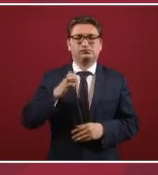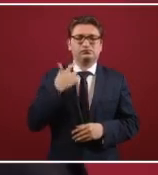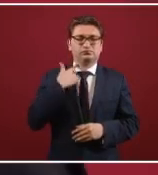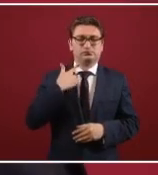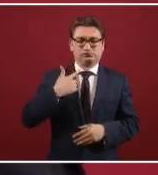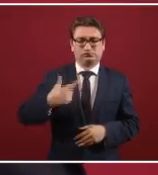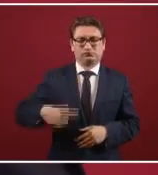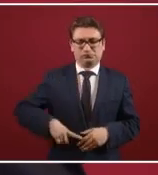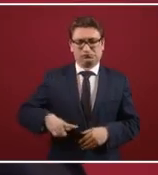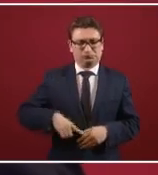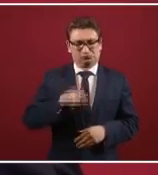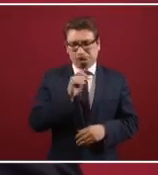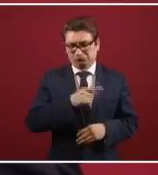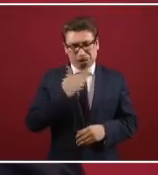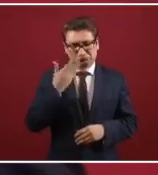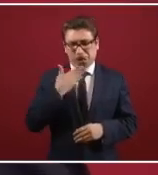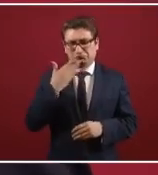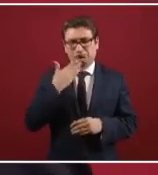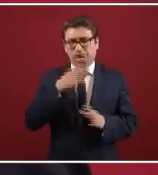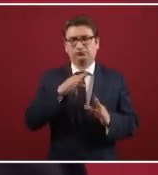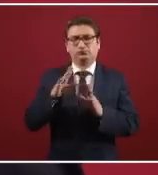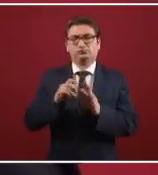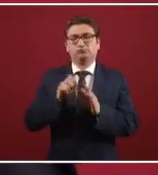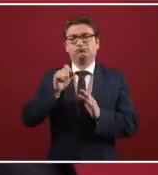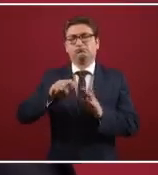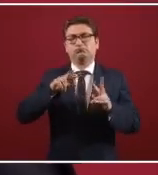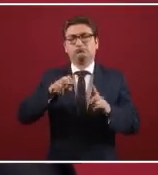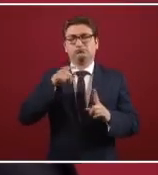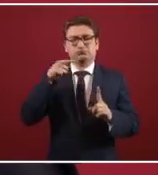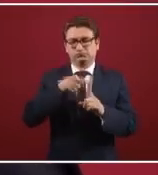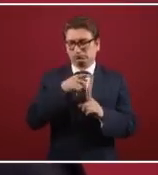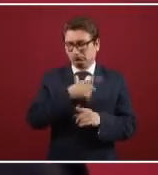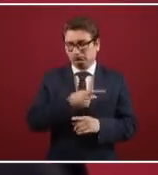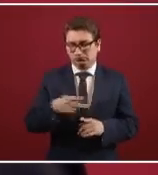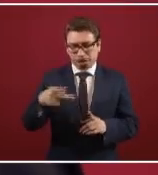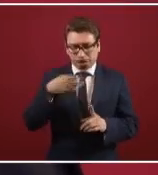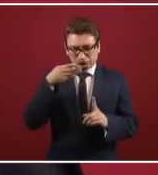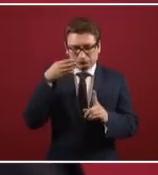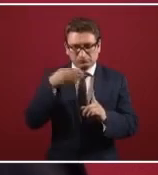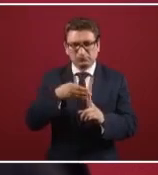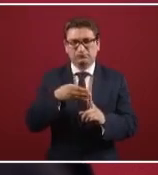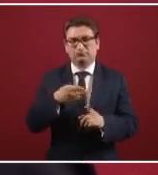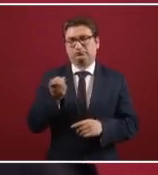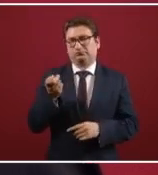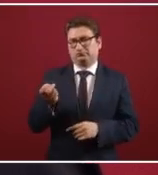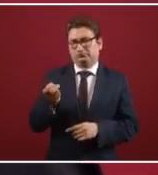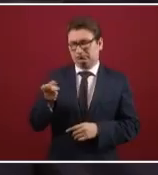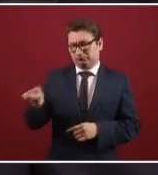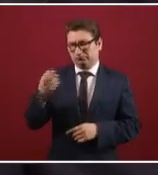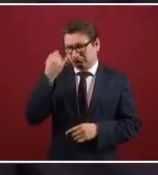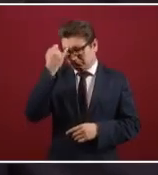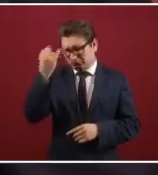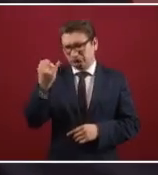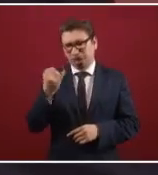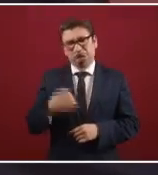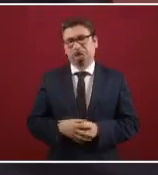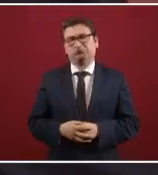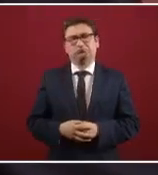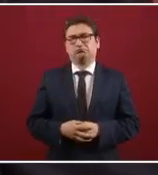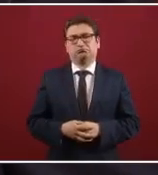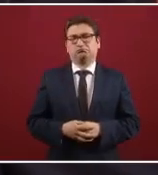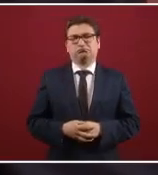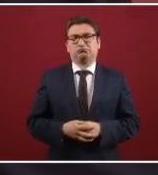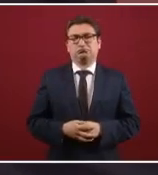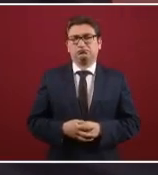en este caso para atender la pobreza pues no tiene ni siquiera cercanía